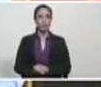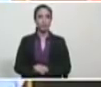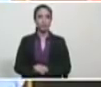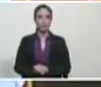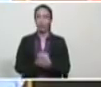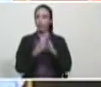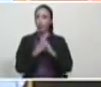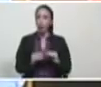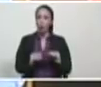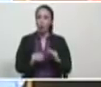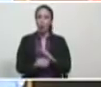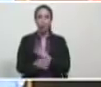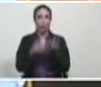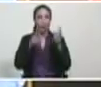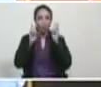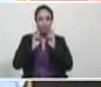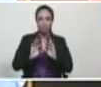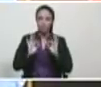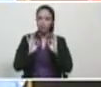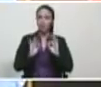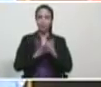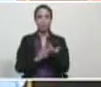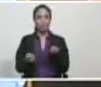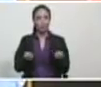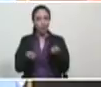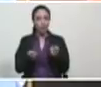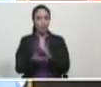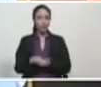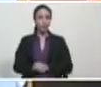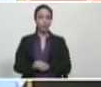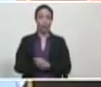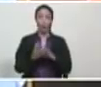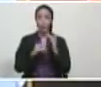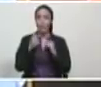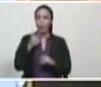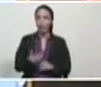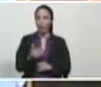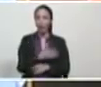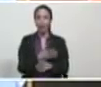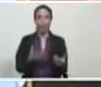que es el mantenimiento, la cultura del mantenimiento.